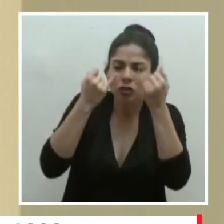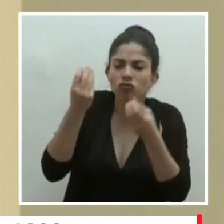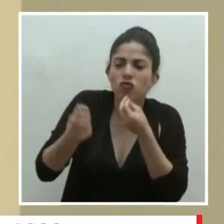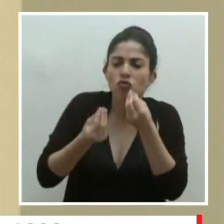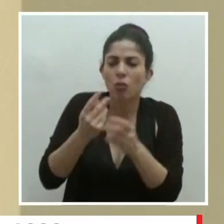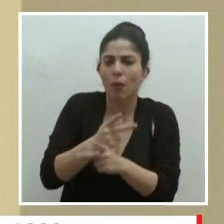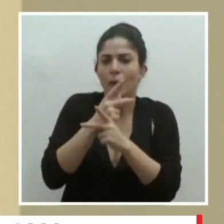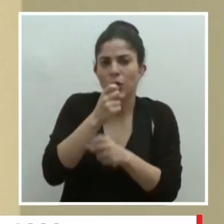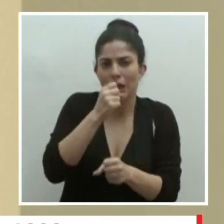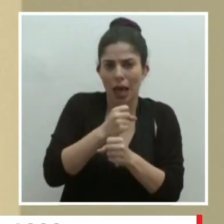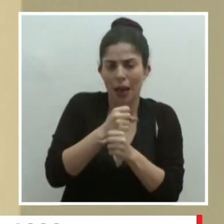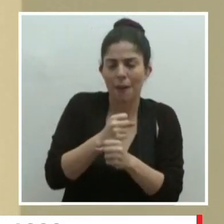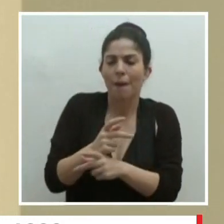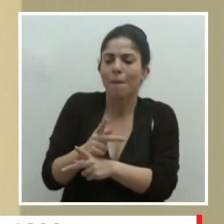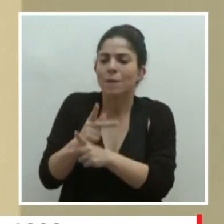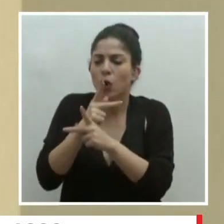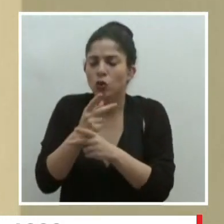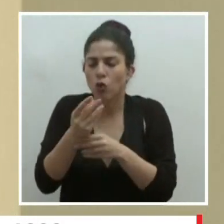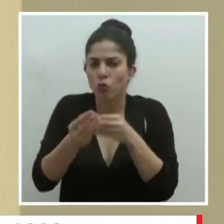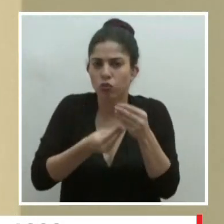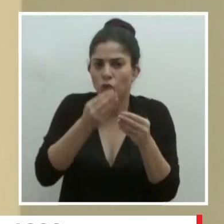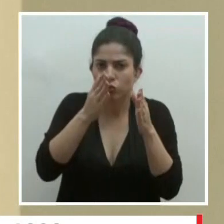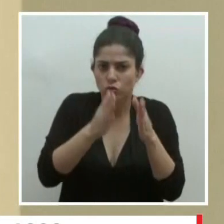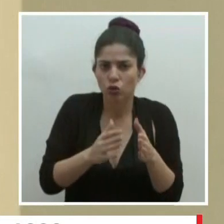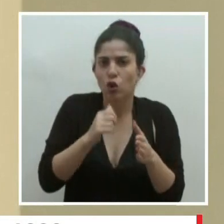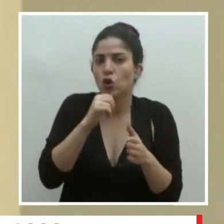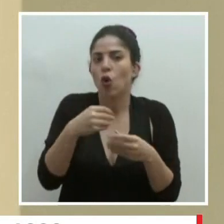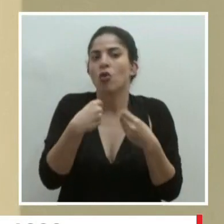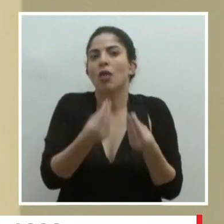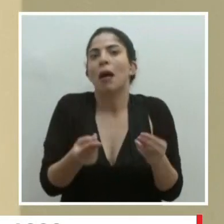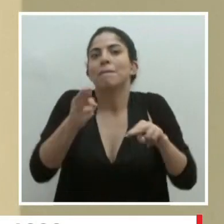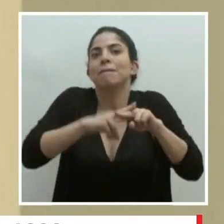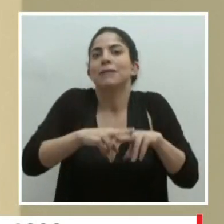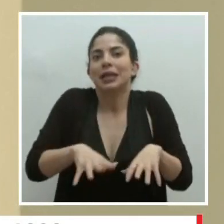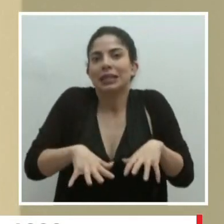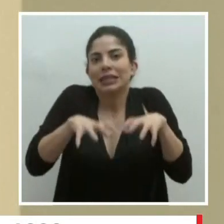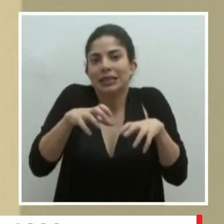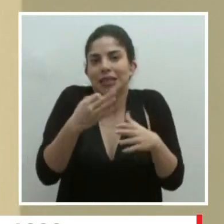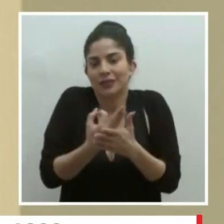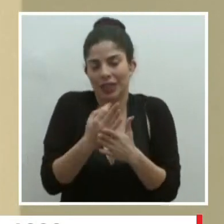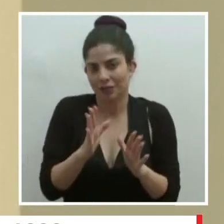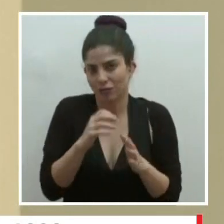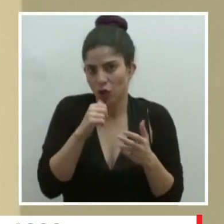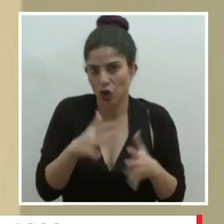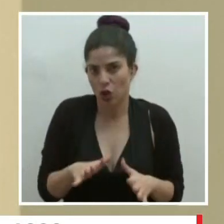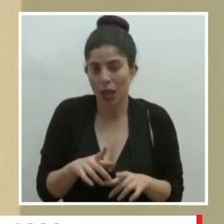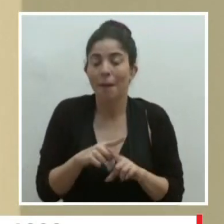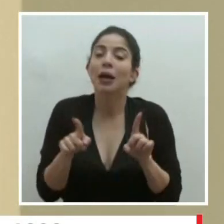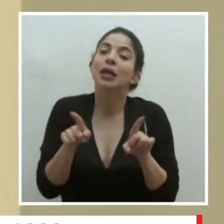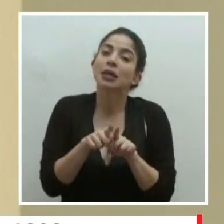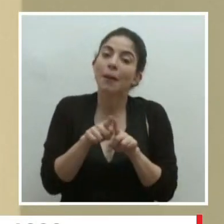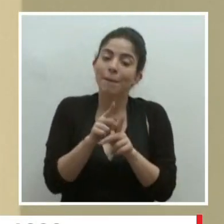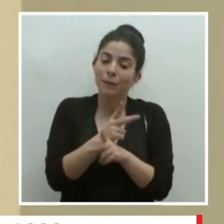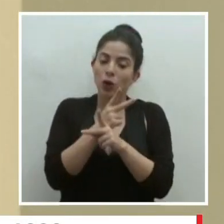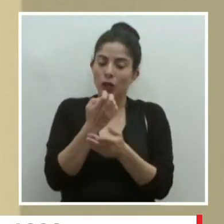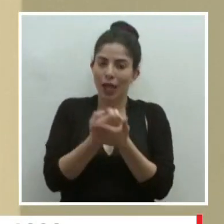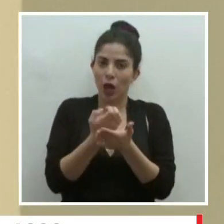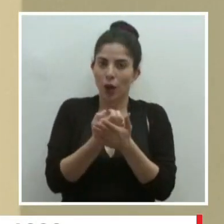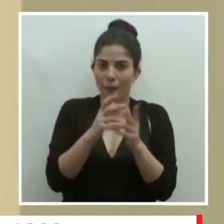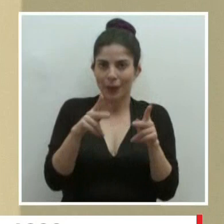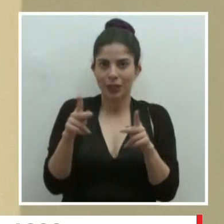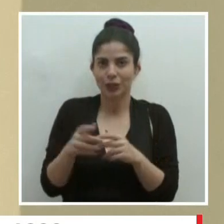proteger el empleo, el tejido productivo, no añadir estrés adicional a las finanzas públicas, pero también de resguardar el bolsillo de